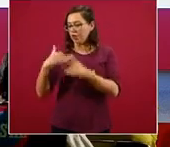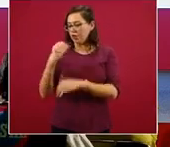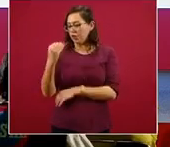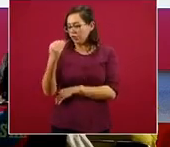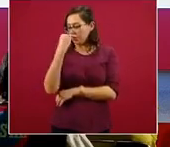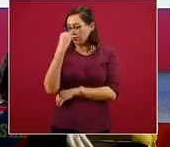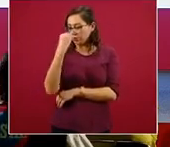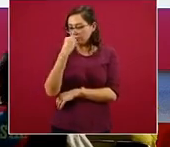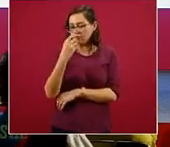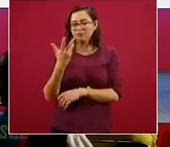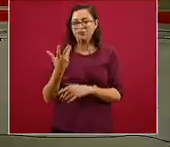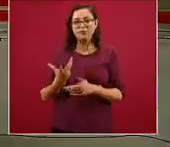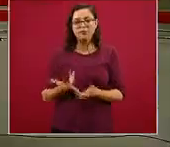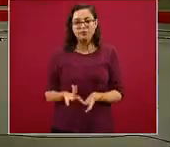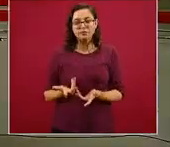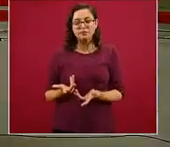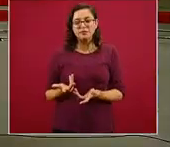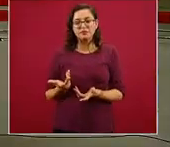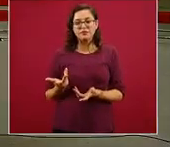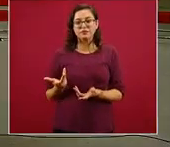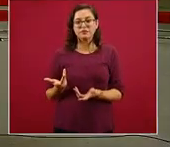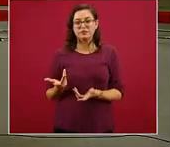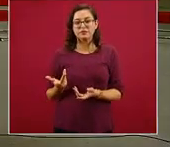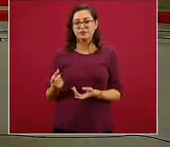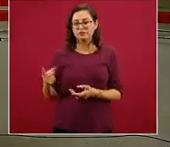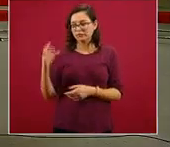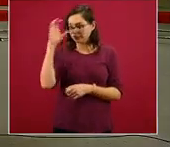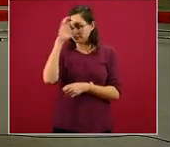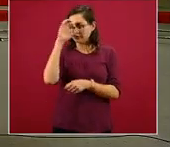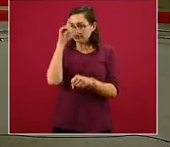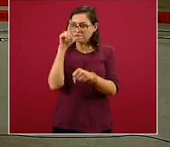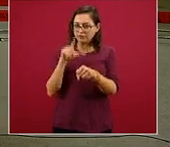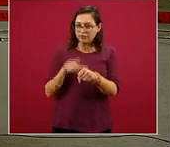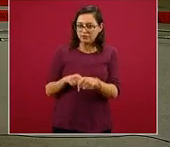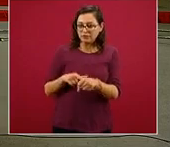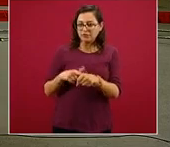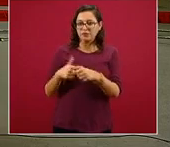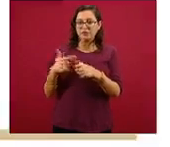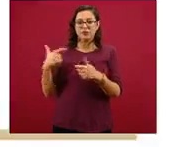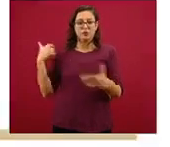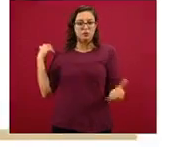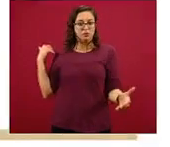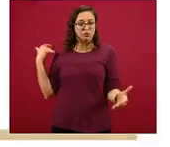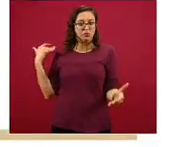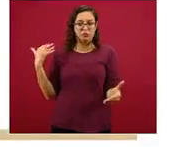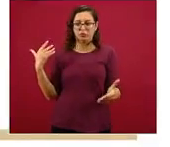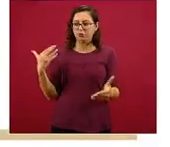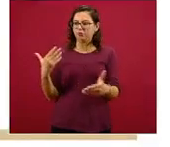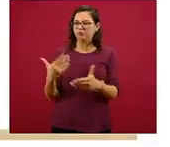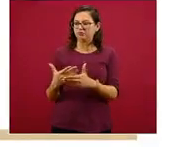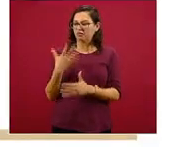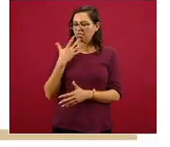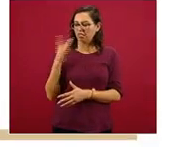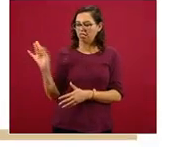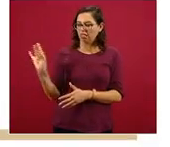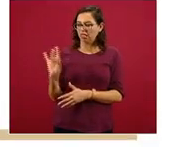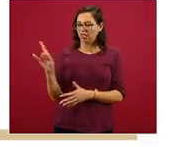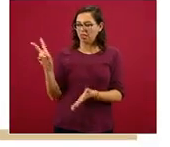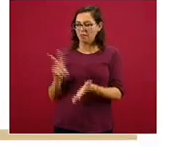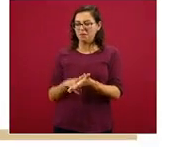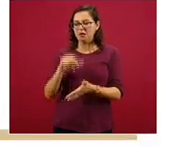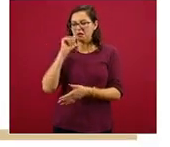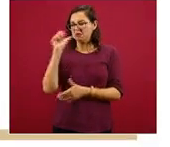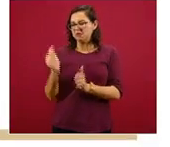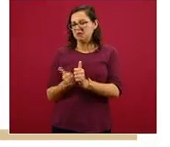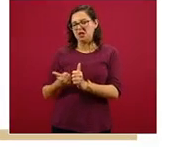bebidas, resultado de las culturas agrícolas, campesinas, indígenas, fueron desvalorizadas, son atrasadas,